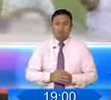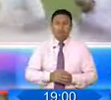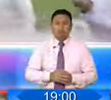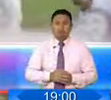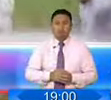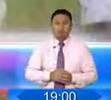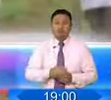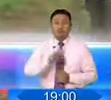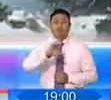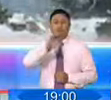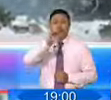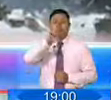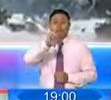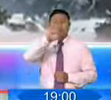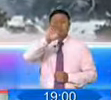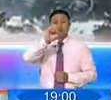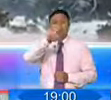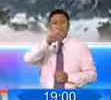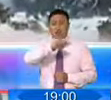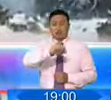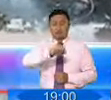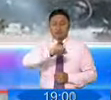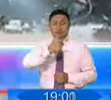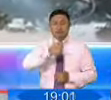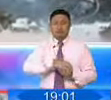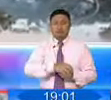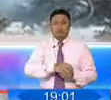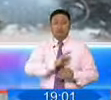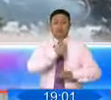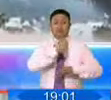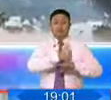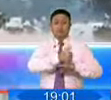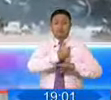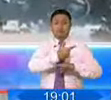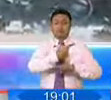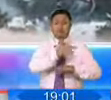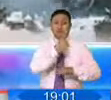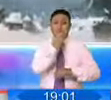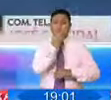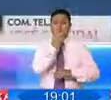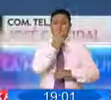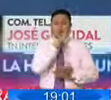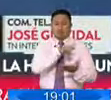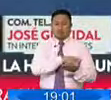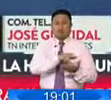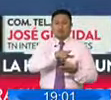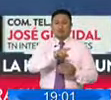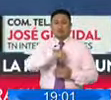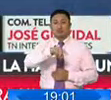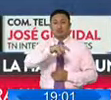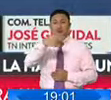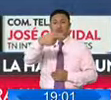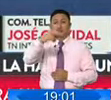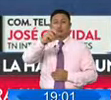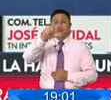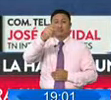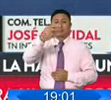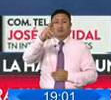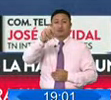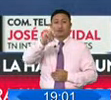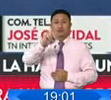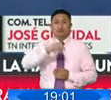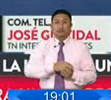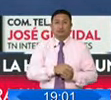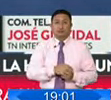de aviación, modelo Boeing 737, salió desde la capital cubana alrededor del mediodía en dirección a la ciudad de Holguín, en el extremo oriental de la